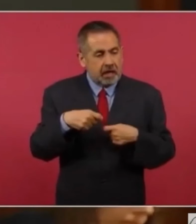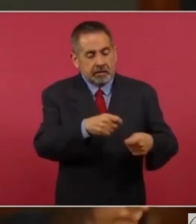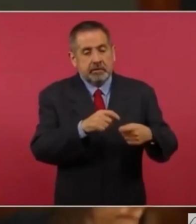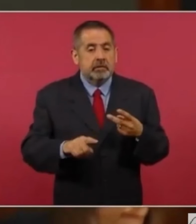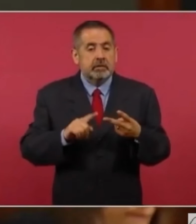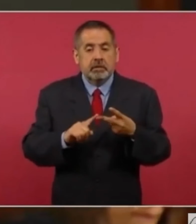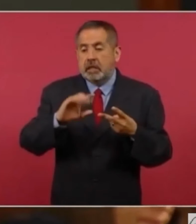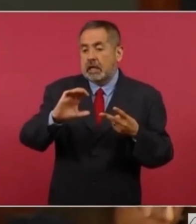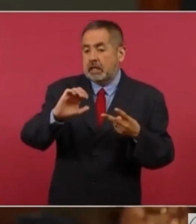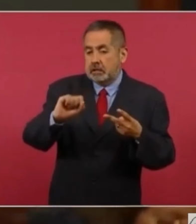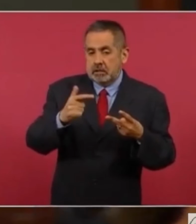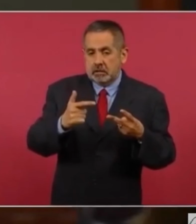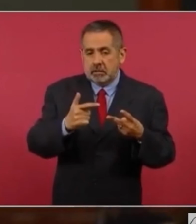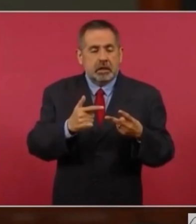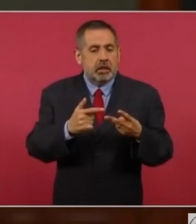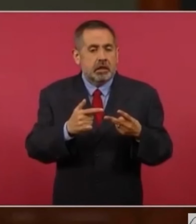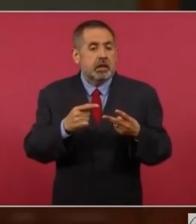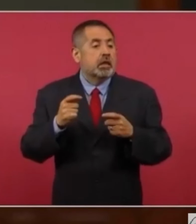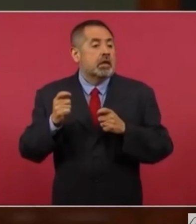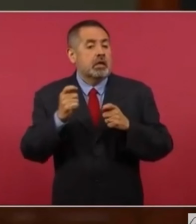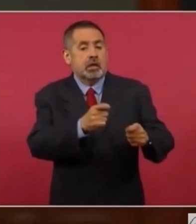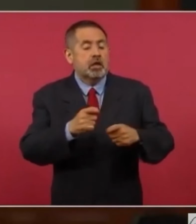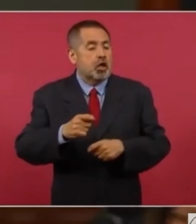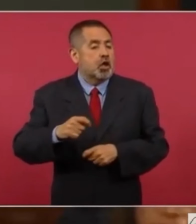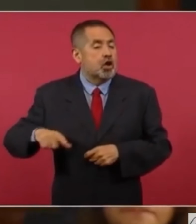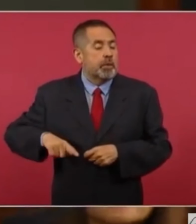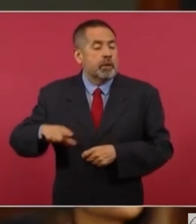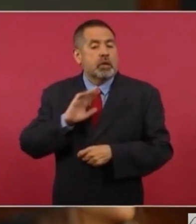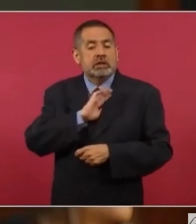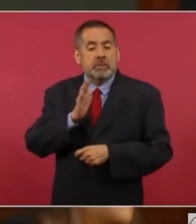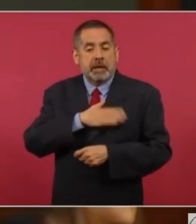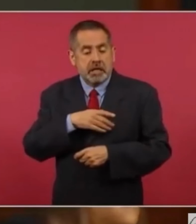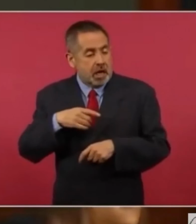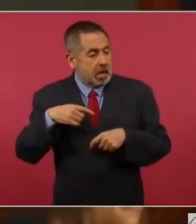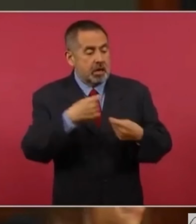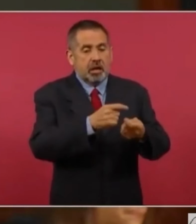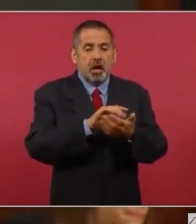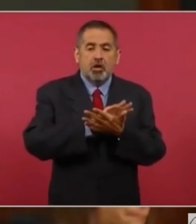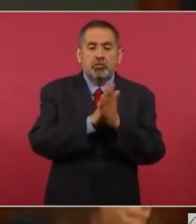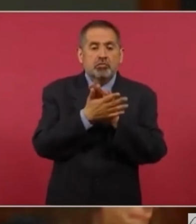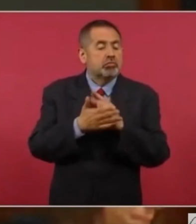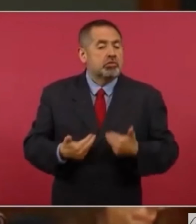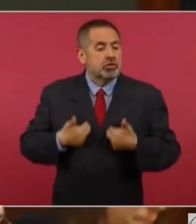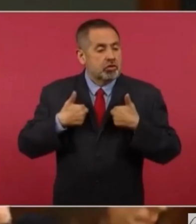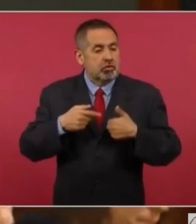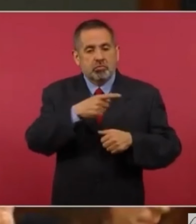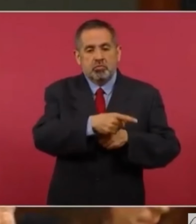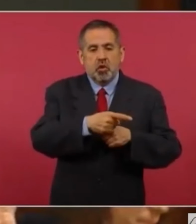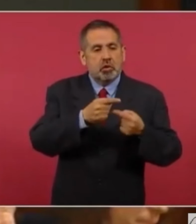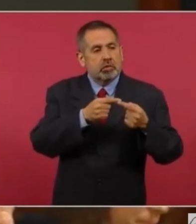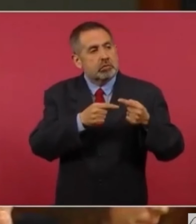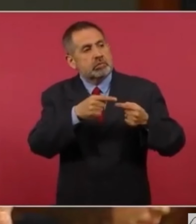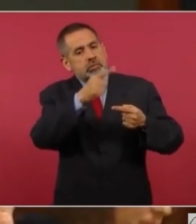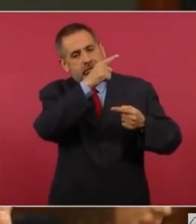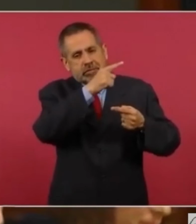Salinas de Gortari recibió del gobierno ibérico la nacionalidad por su ascendencia